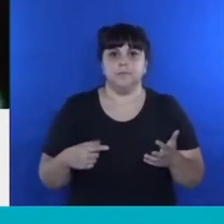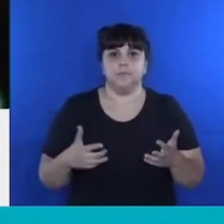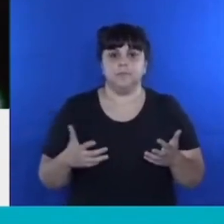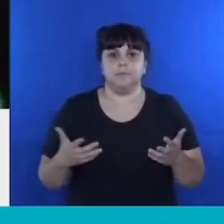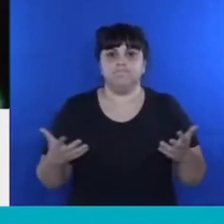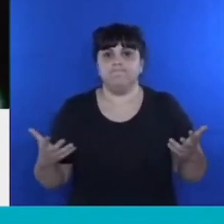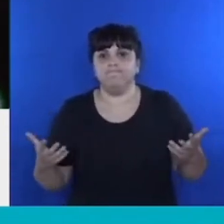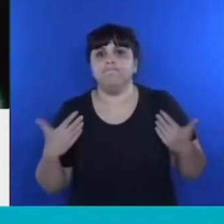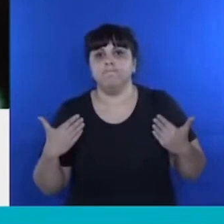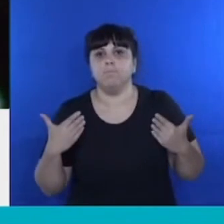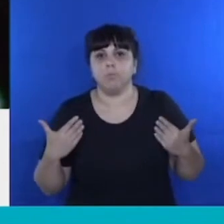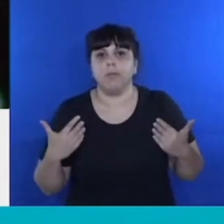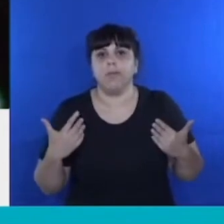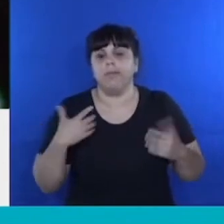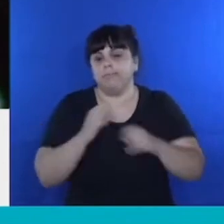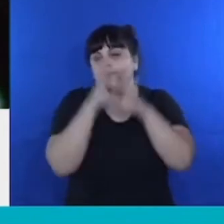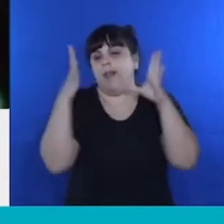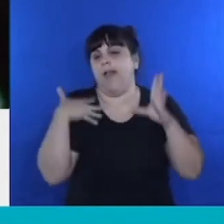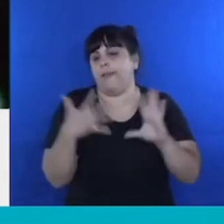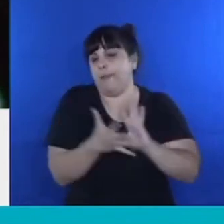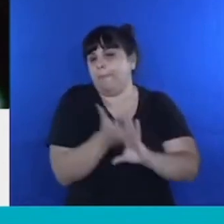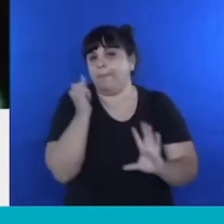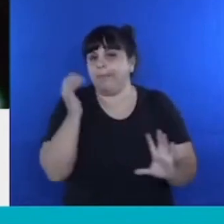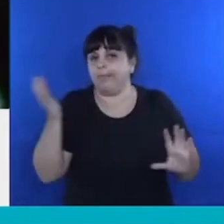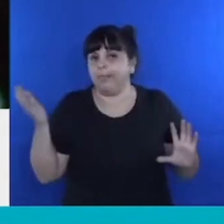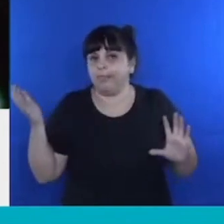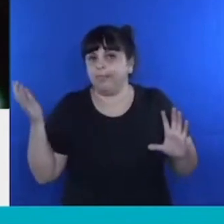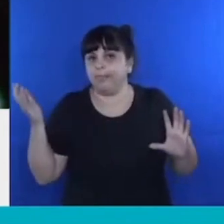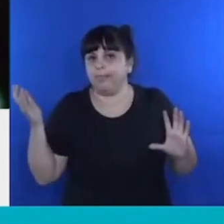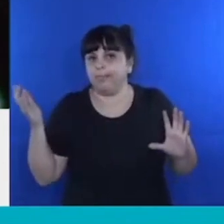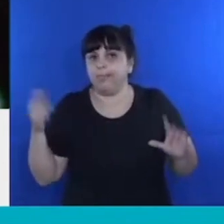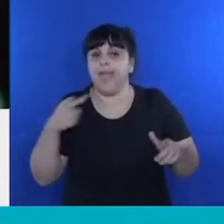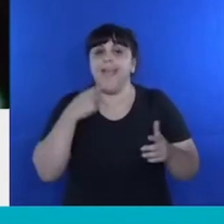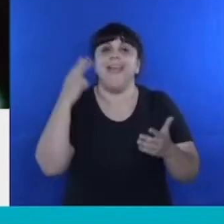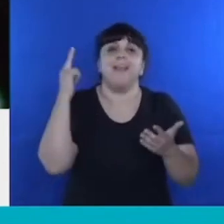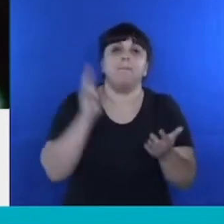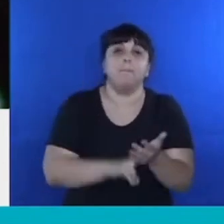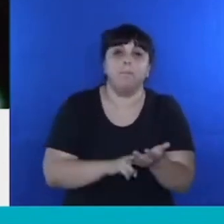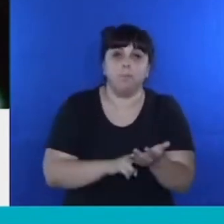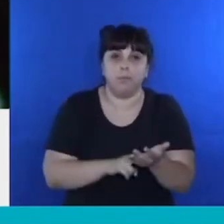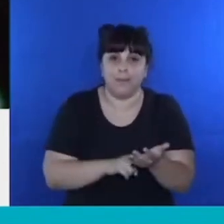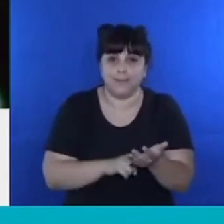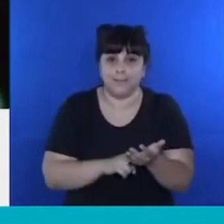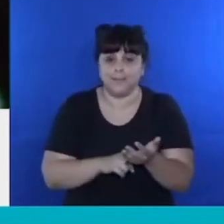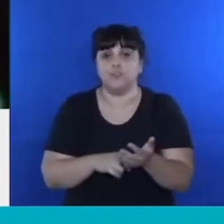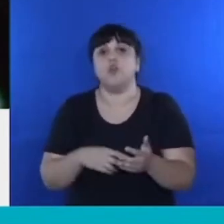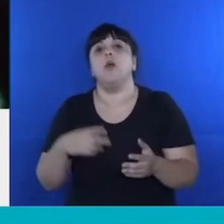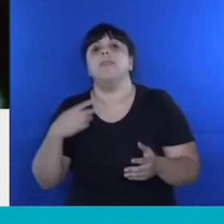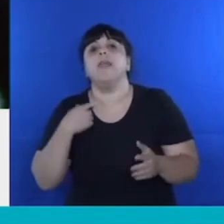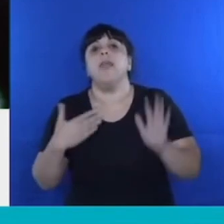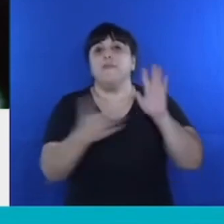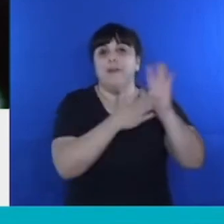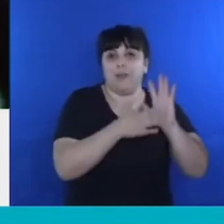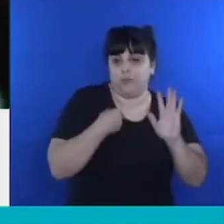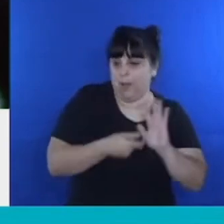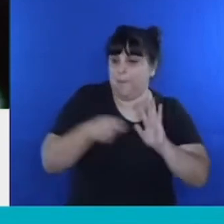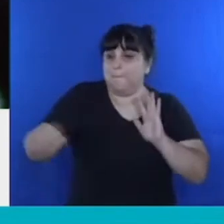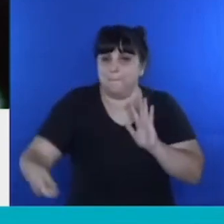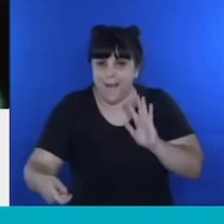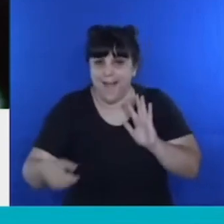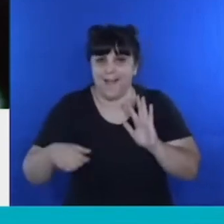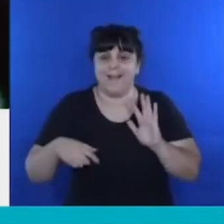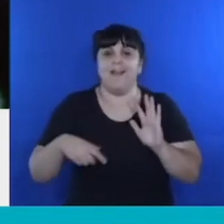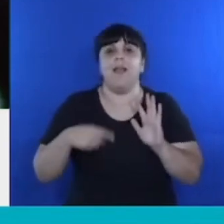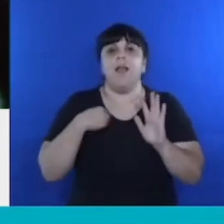se puede decir claramente que el impuesto de ingresos brutos, que es el que